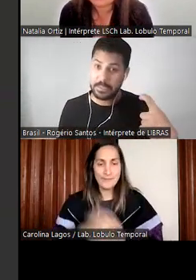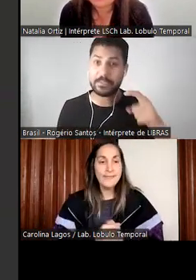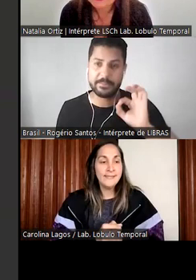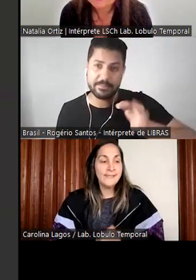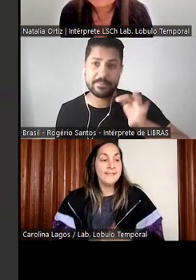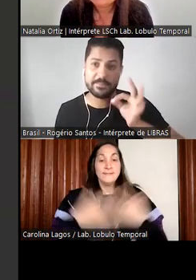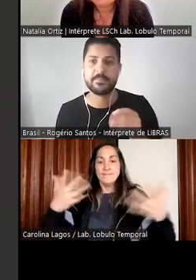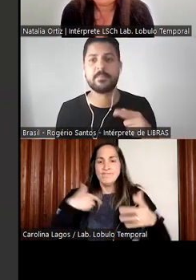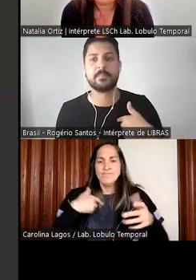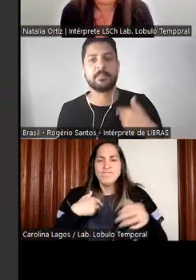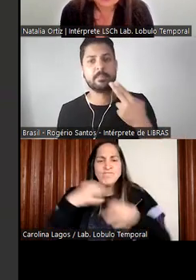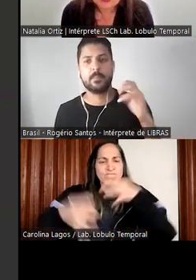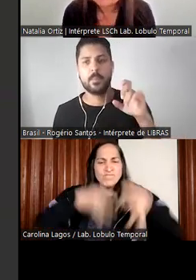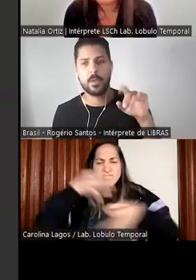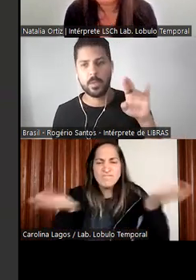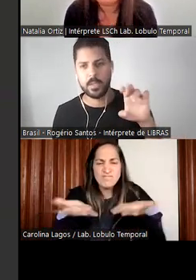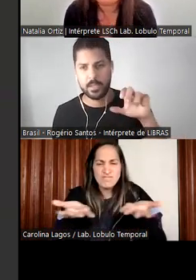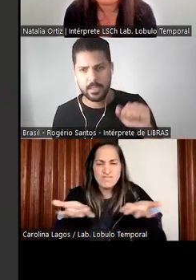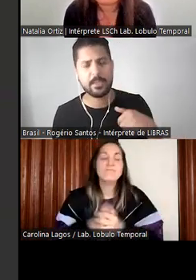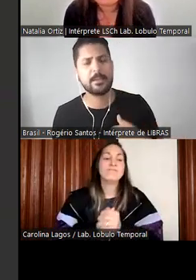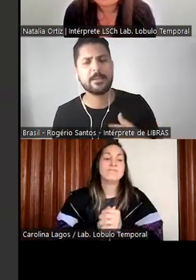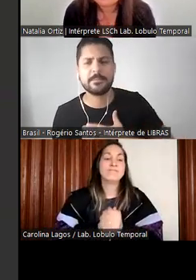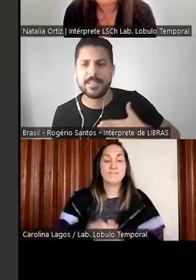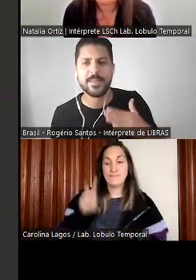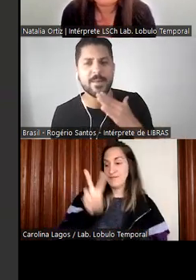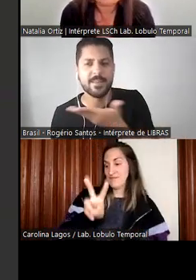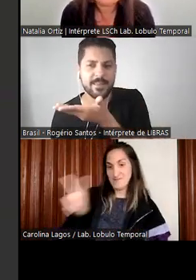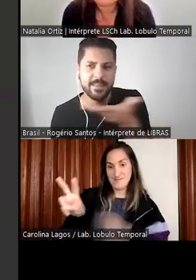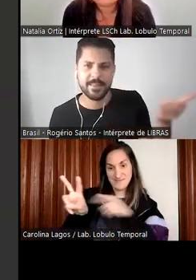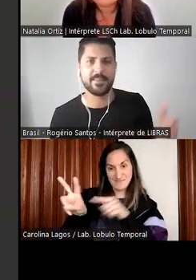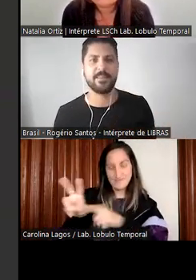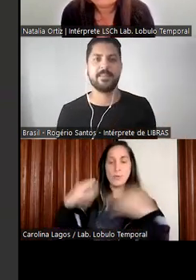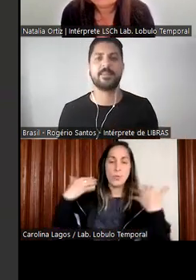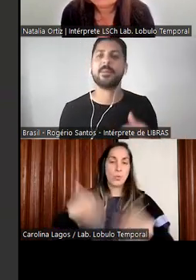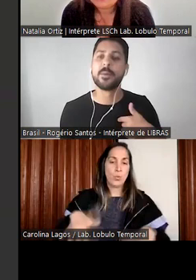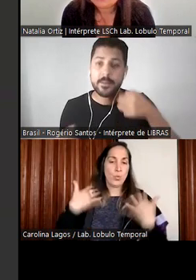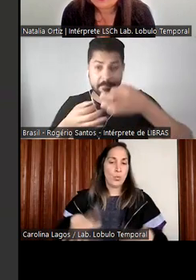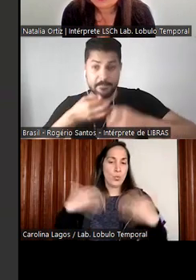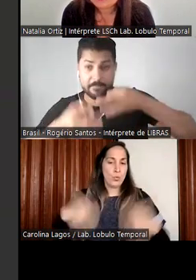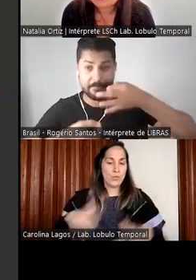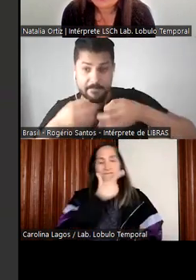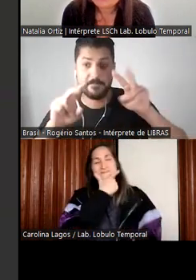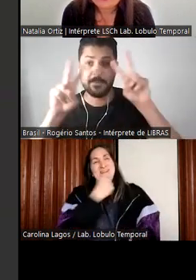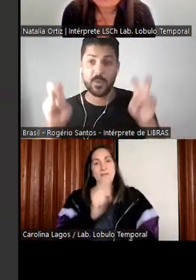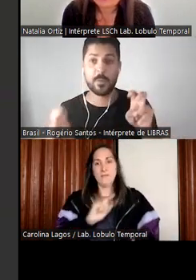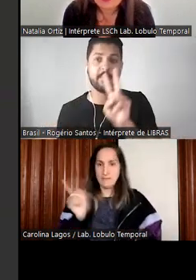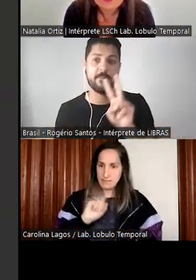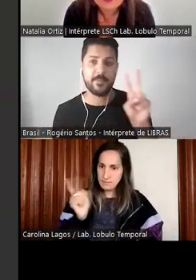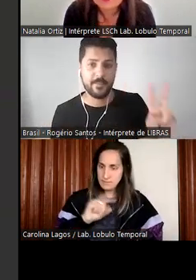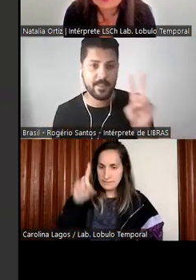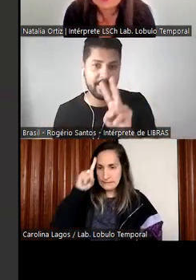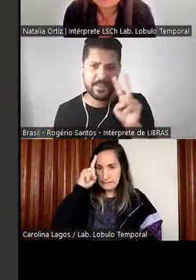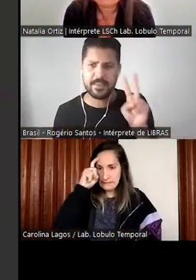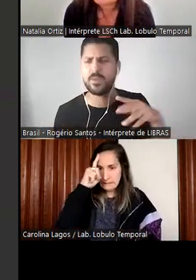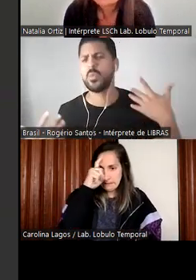yo soy Carolina, un gusto conocerles. Y les quería comentar sobre el vernáculo visual, que wow,